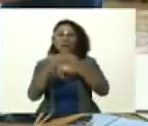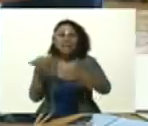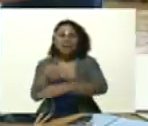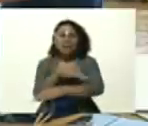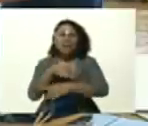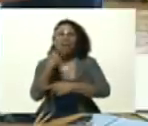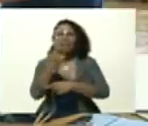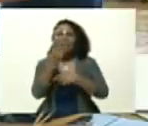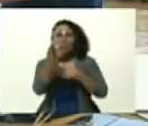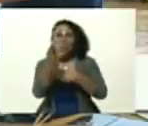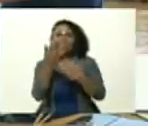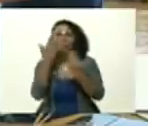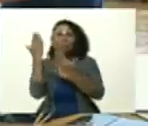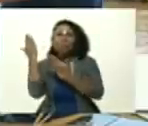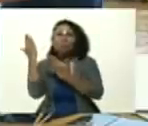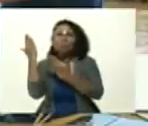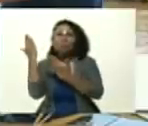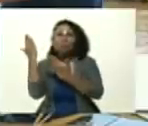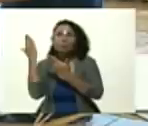¿Qué dices tú?